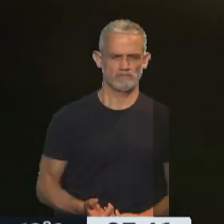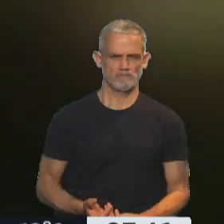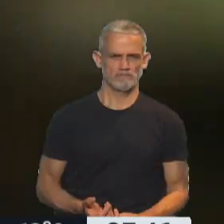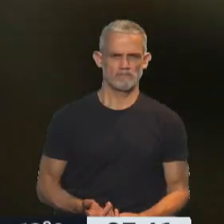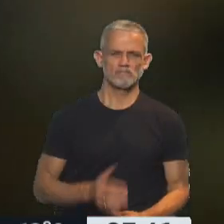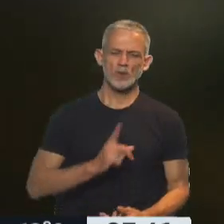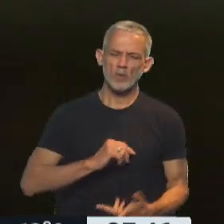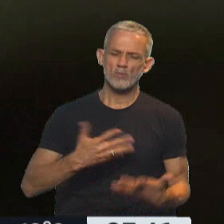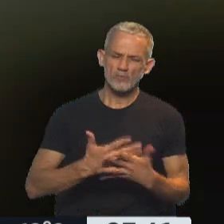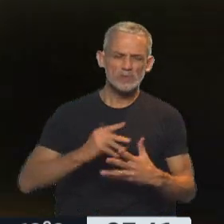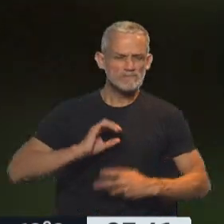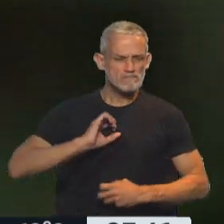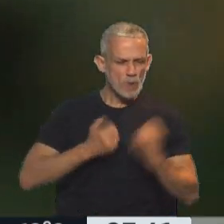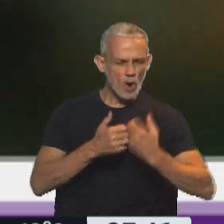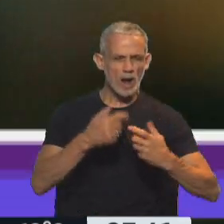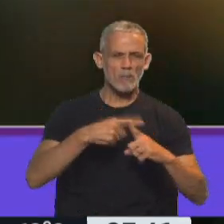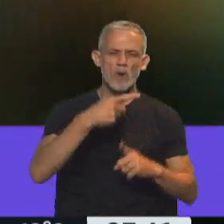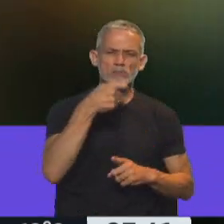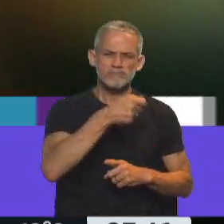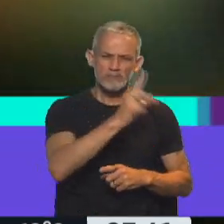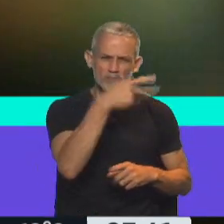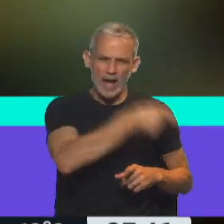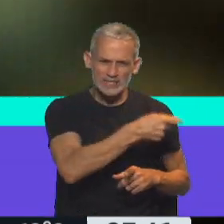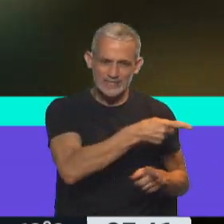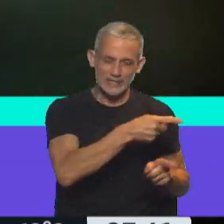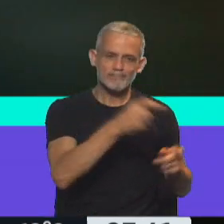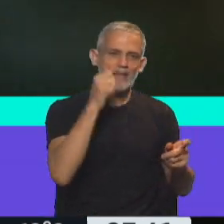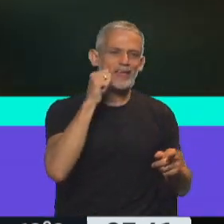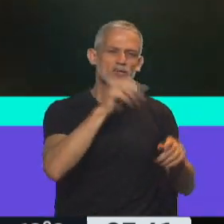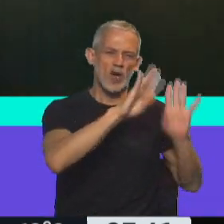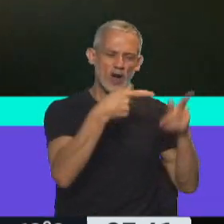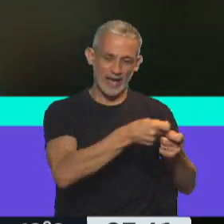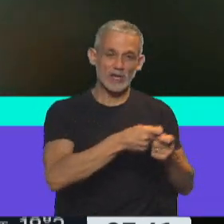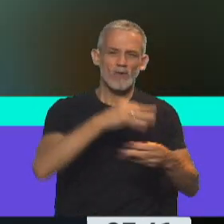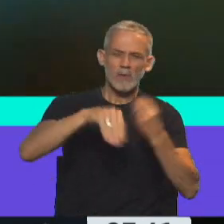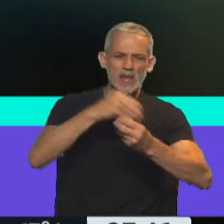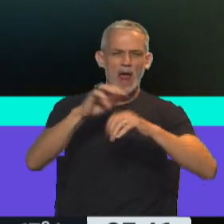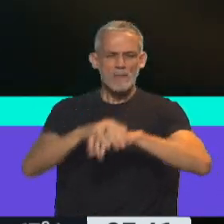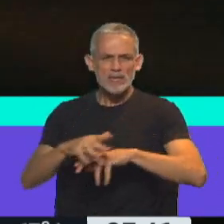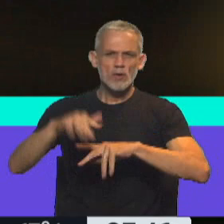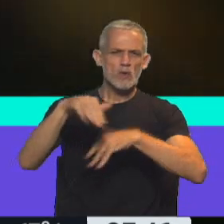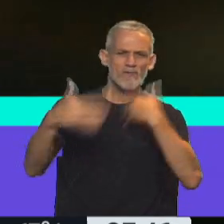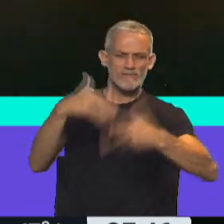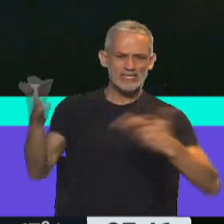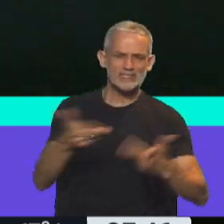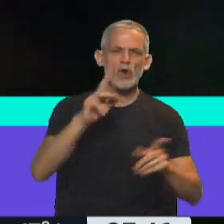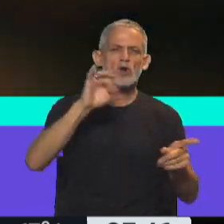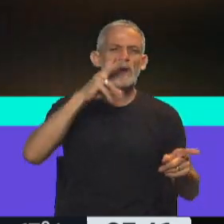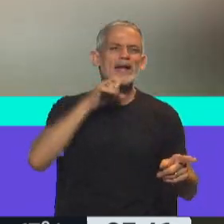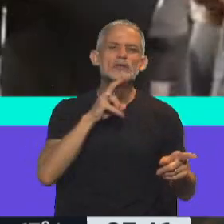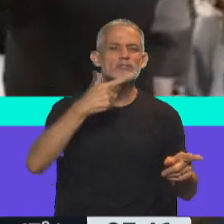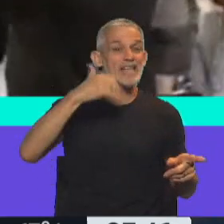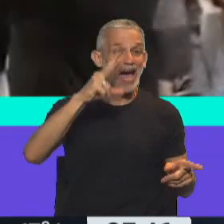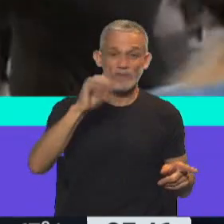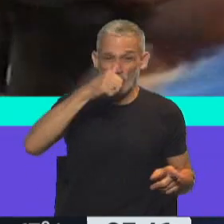Dolor y bronca por el asesinato de un kiosquero. Familiares, amigos y vecinos de Roberto Sabo, asesinado el domingo